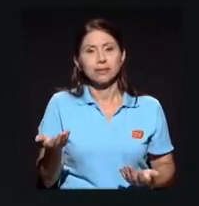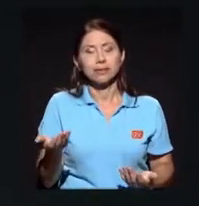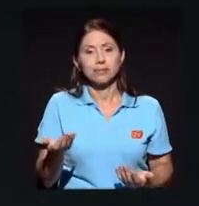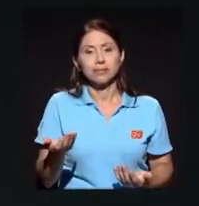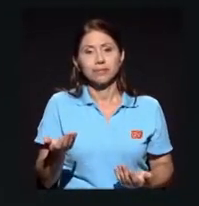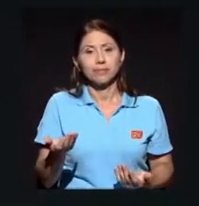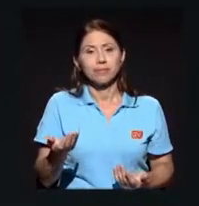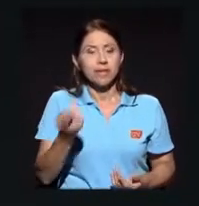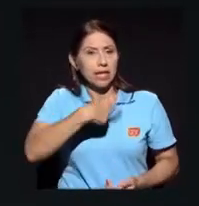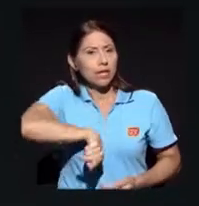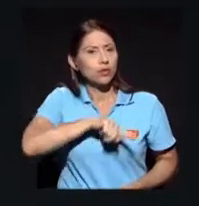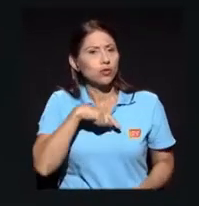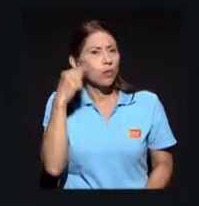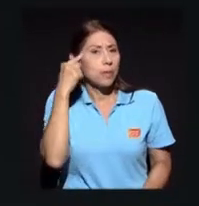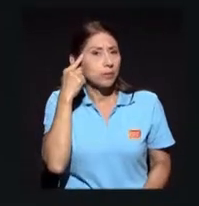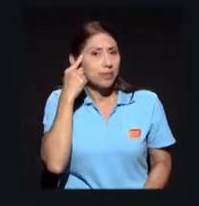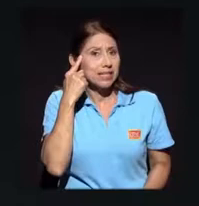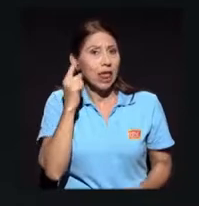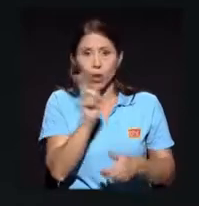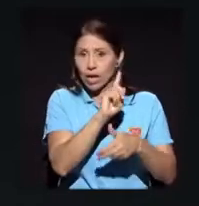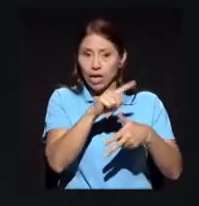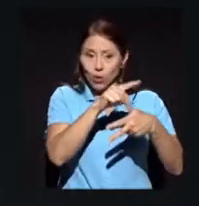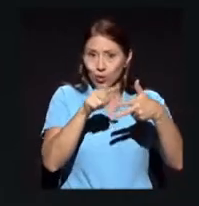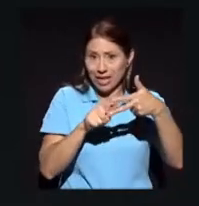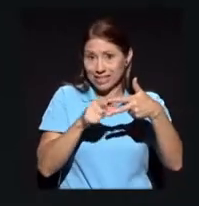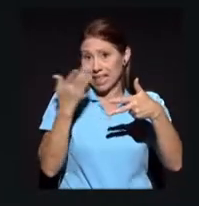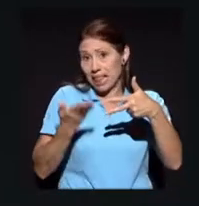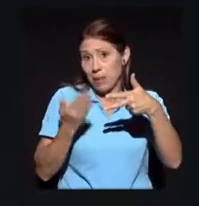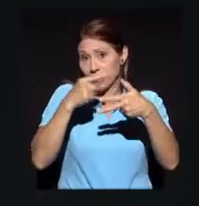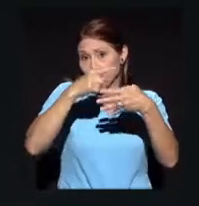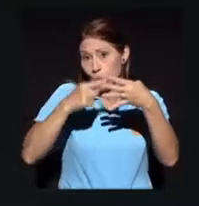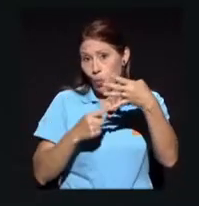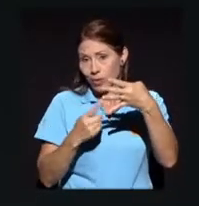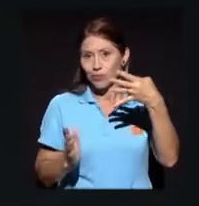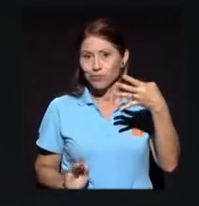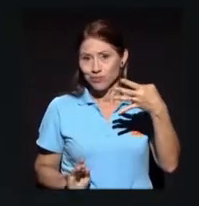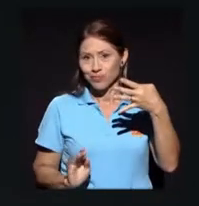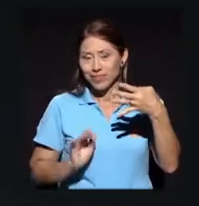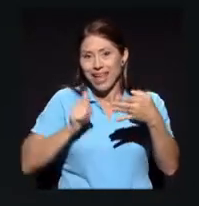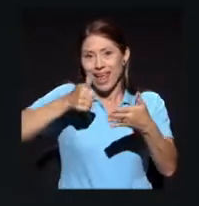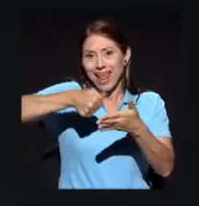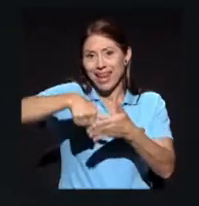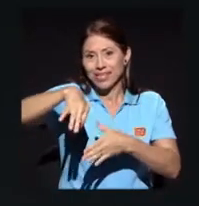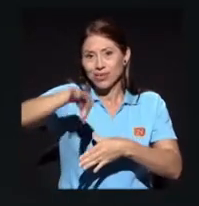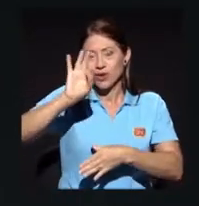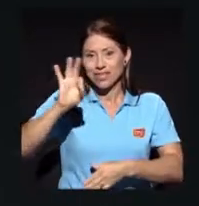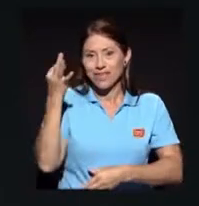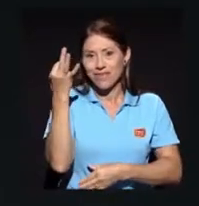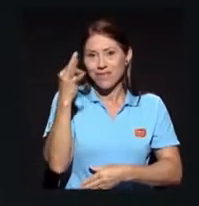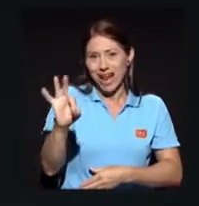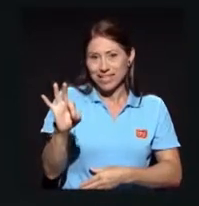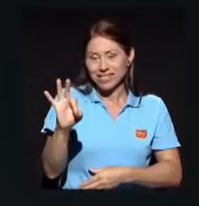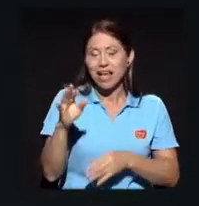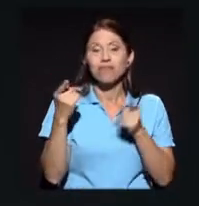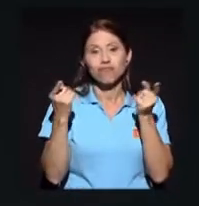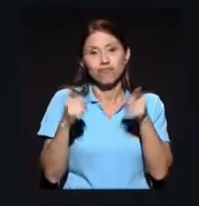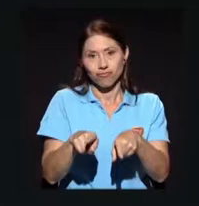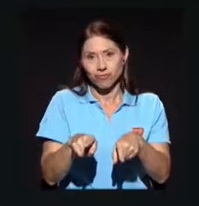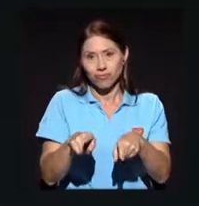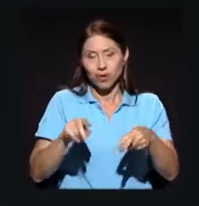que hubiéramos pensado que en vez de tres hubieran sido cuatro y que eran las elecciones en francia se dio de la manera